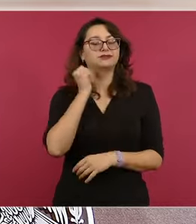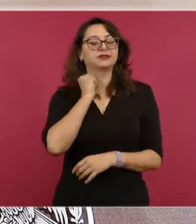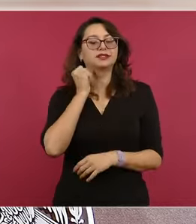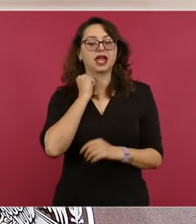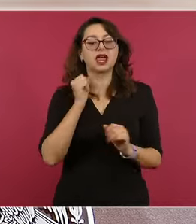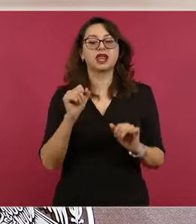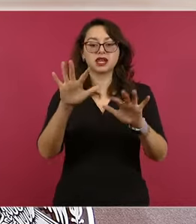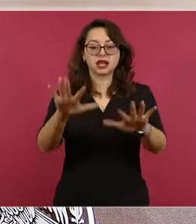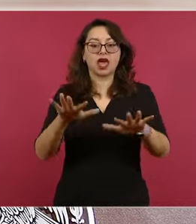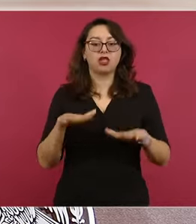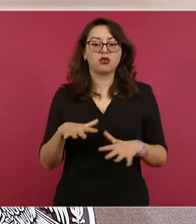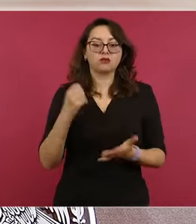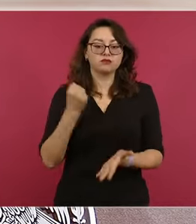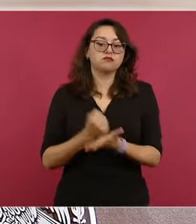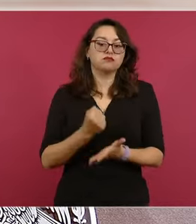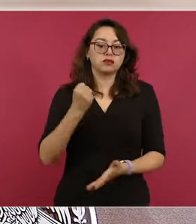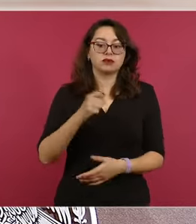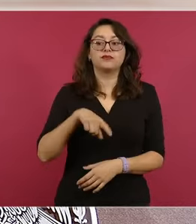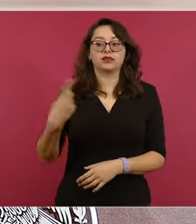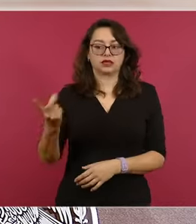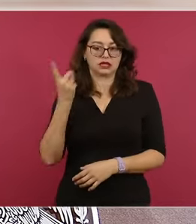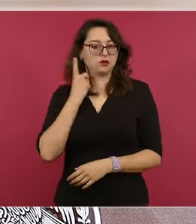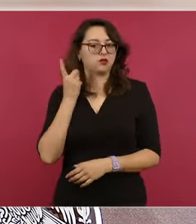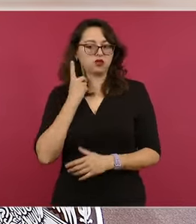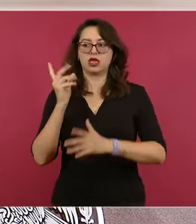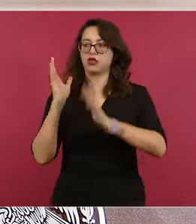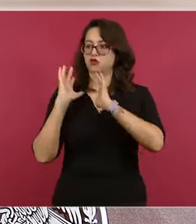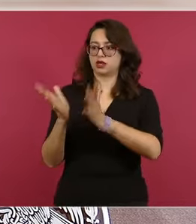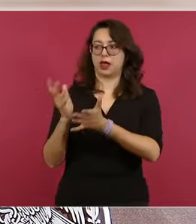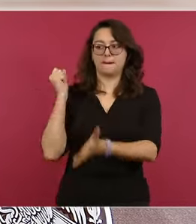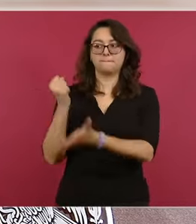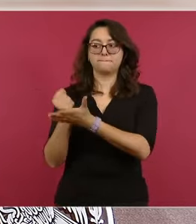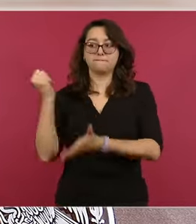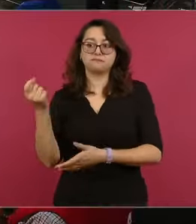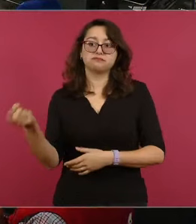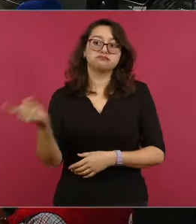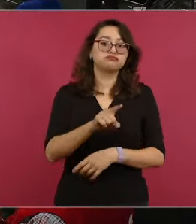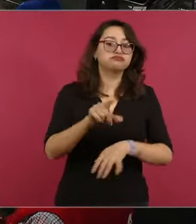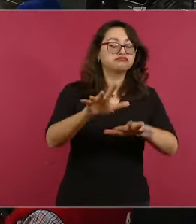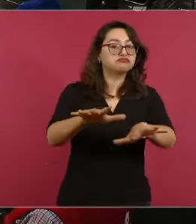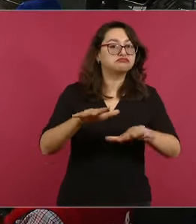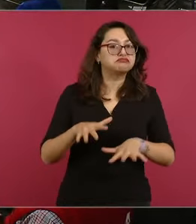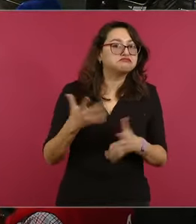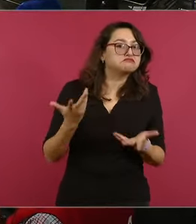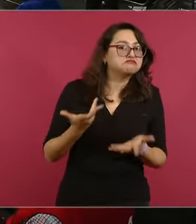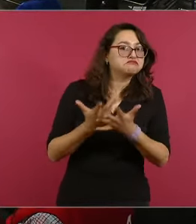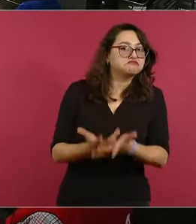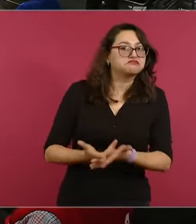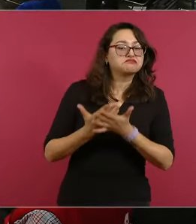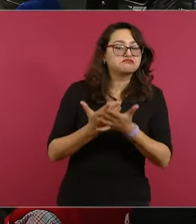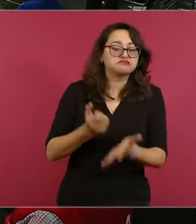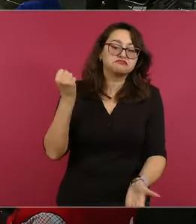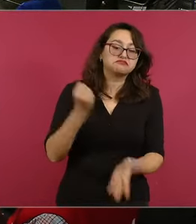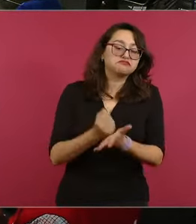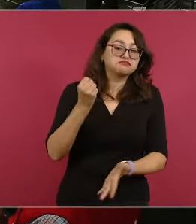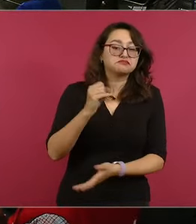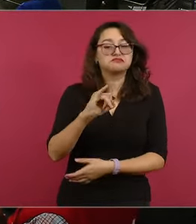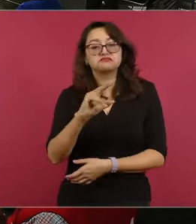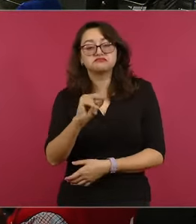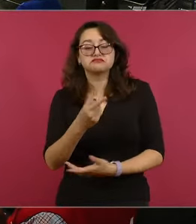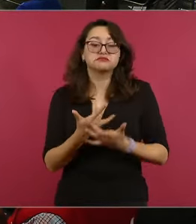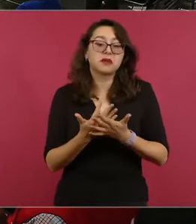eso lo informamos en abril pasado, eso mismo, y seguimos en espera de que el Pleno concluya el proceso